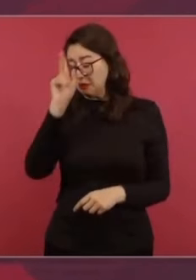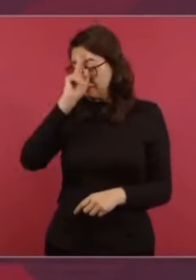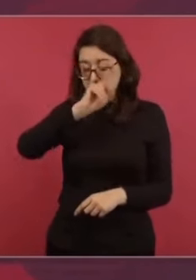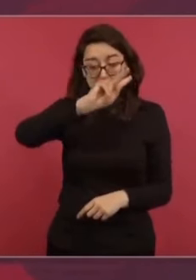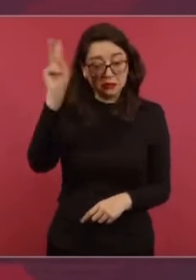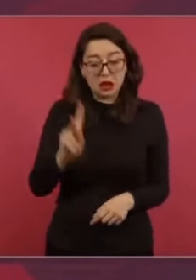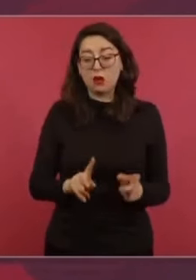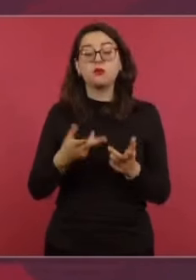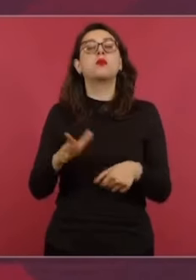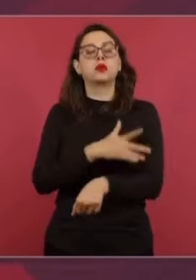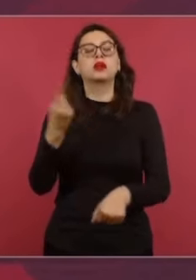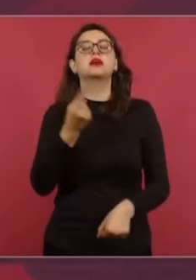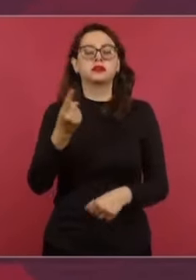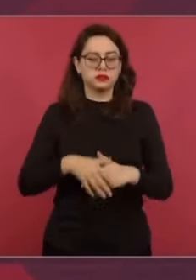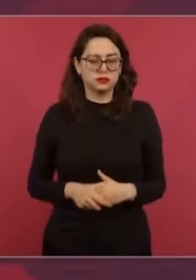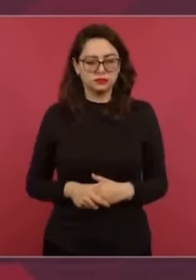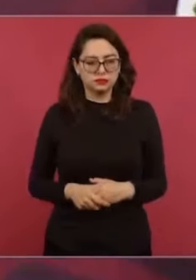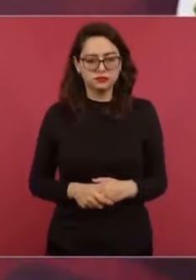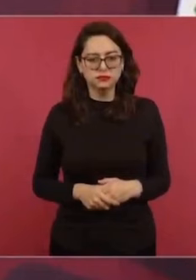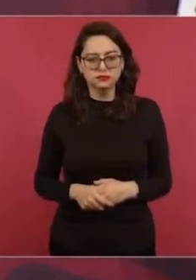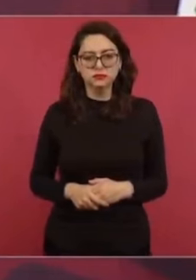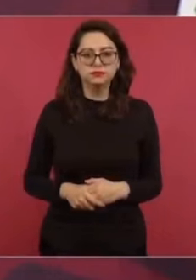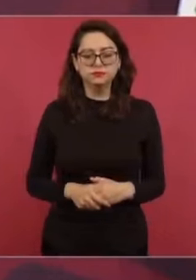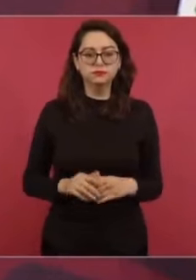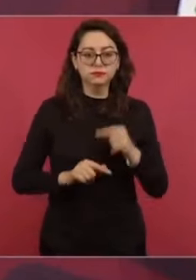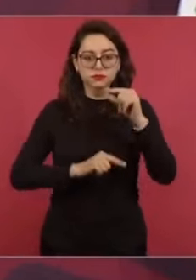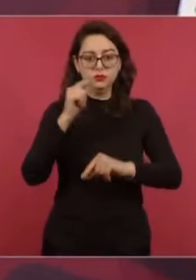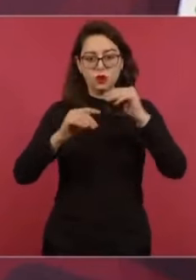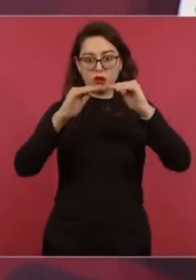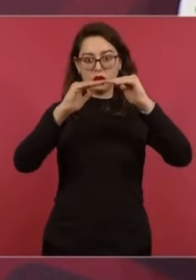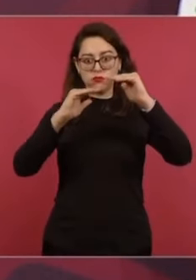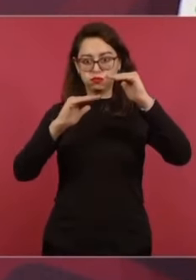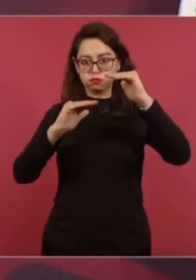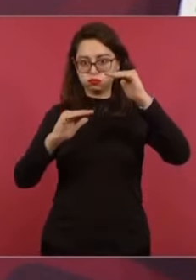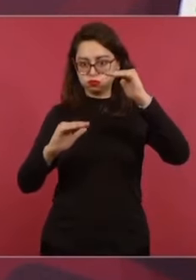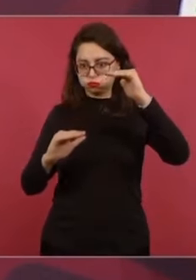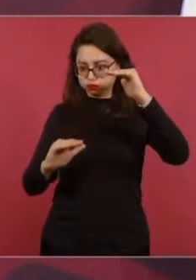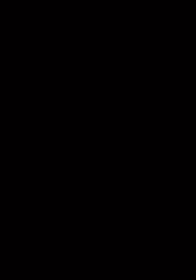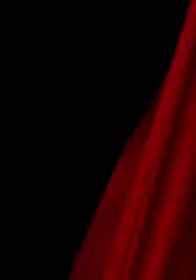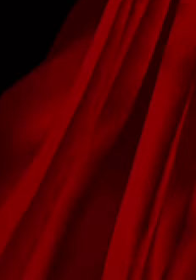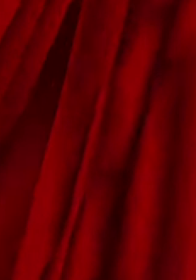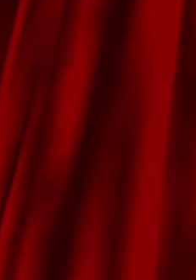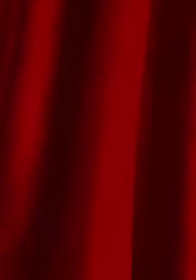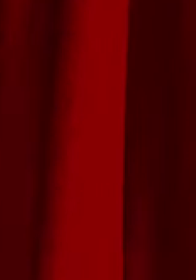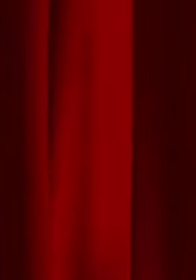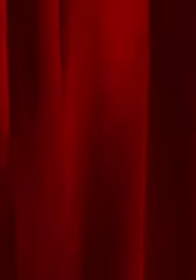produjo, se extendió por la corrupción.